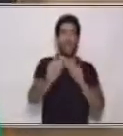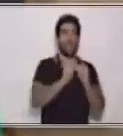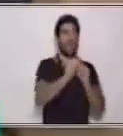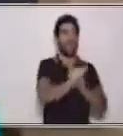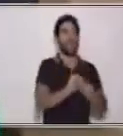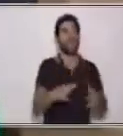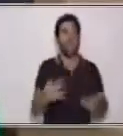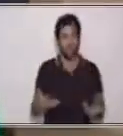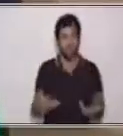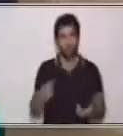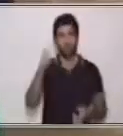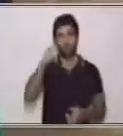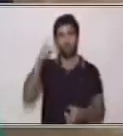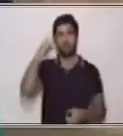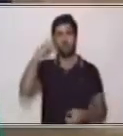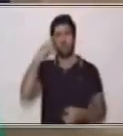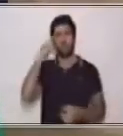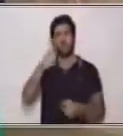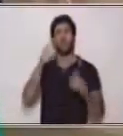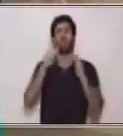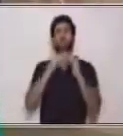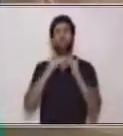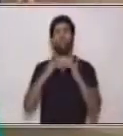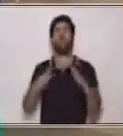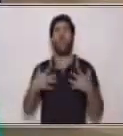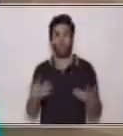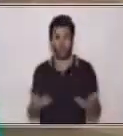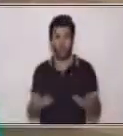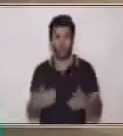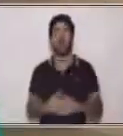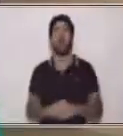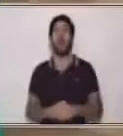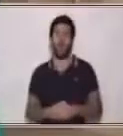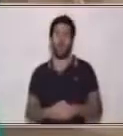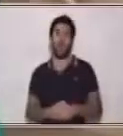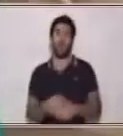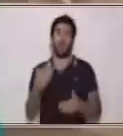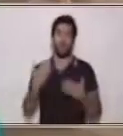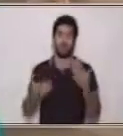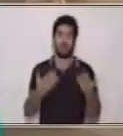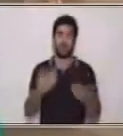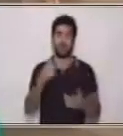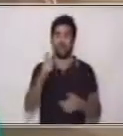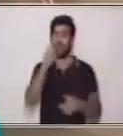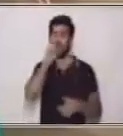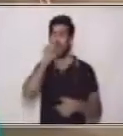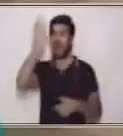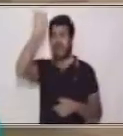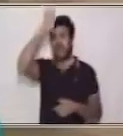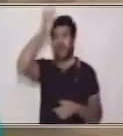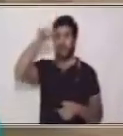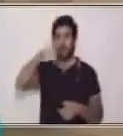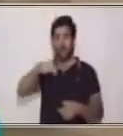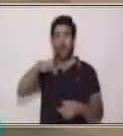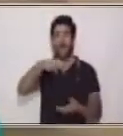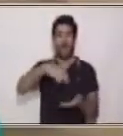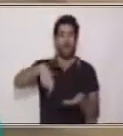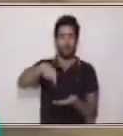Piensa, de tu casa, posiblemente lo tengas en el patio. A don Bartolito, porque es un gallo. ¿Pero una